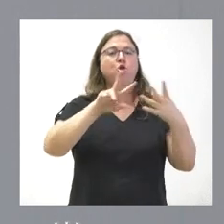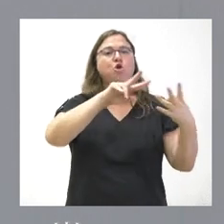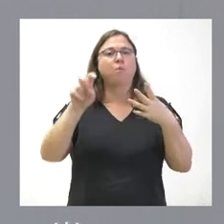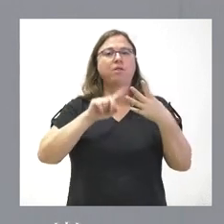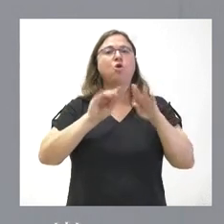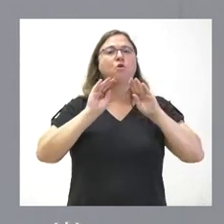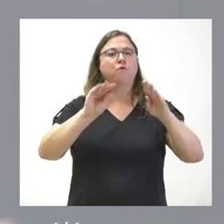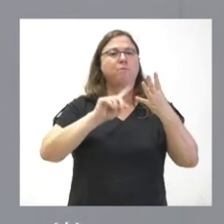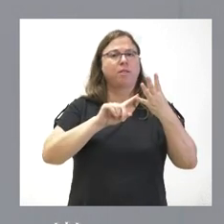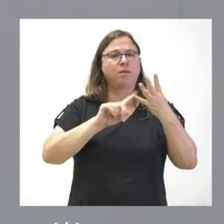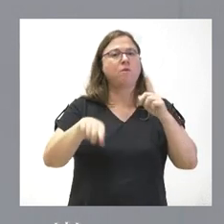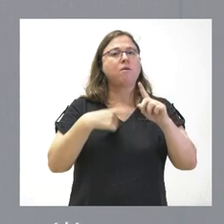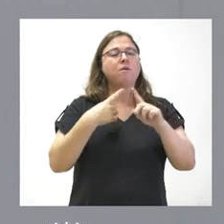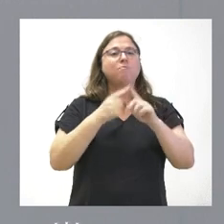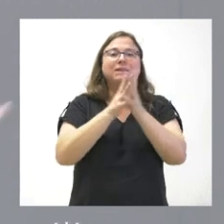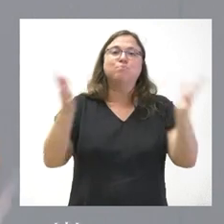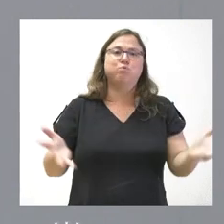formación y